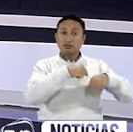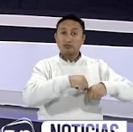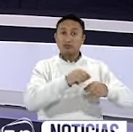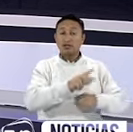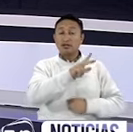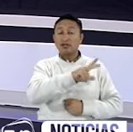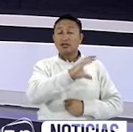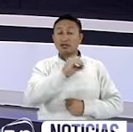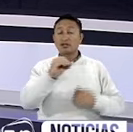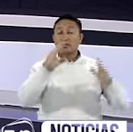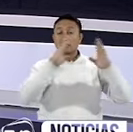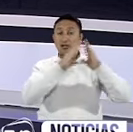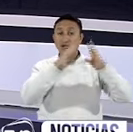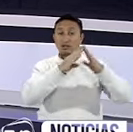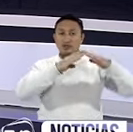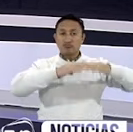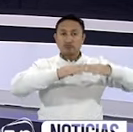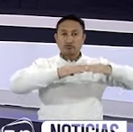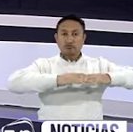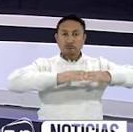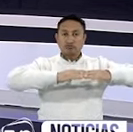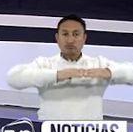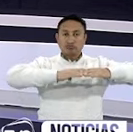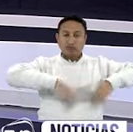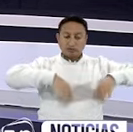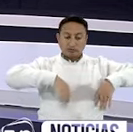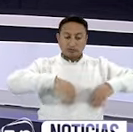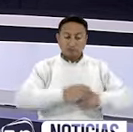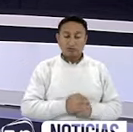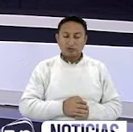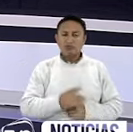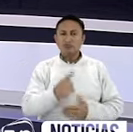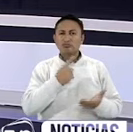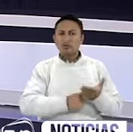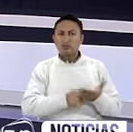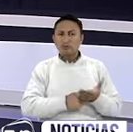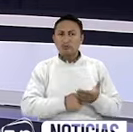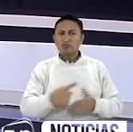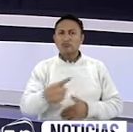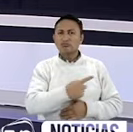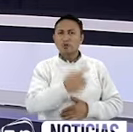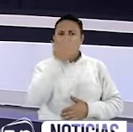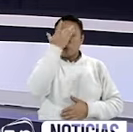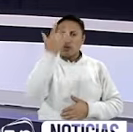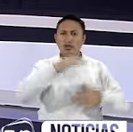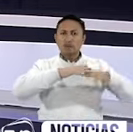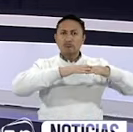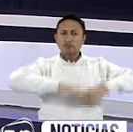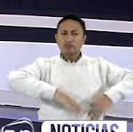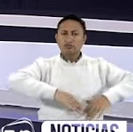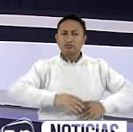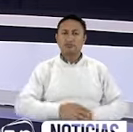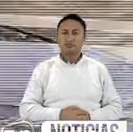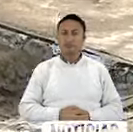300 casas y que aún están a la espera de estudios que determinen las causas de esta